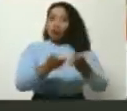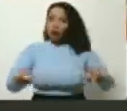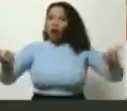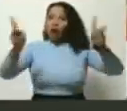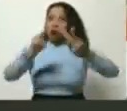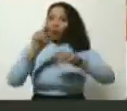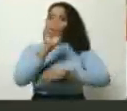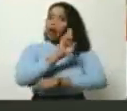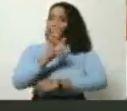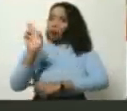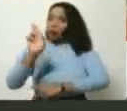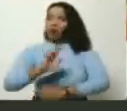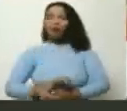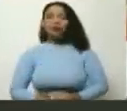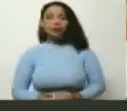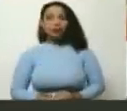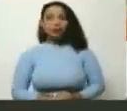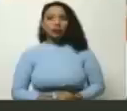la República.